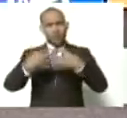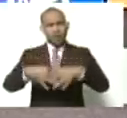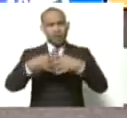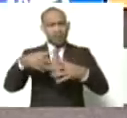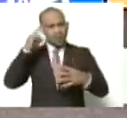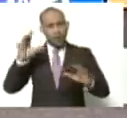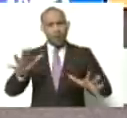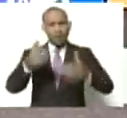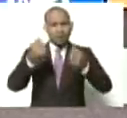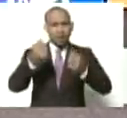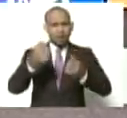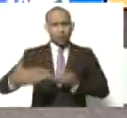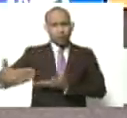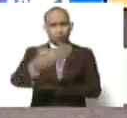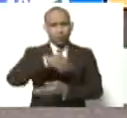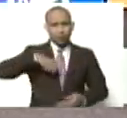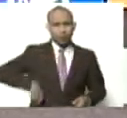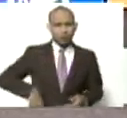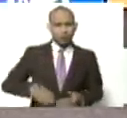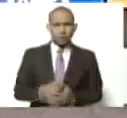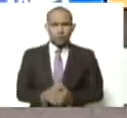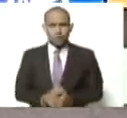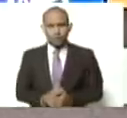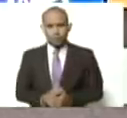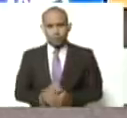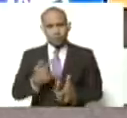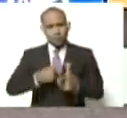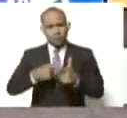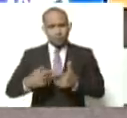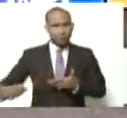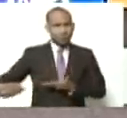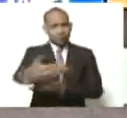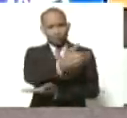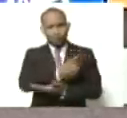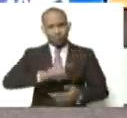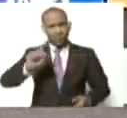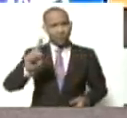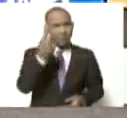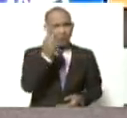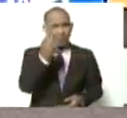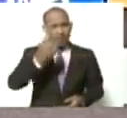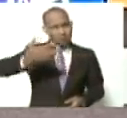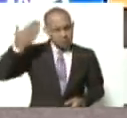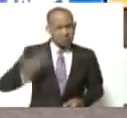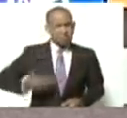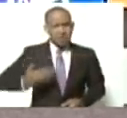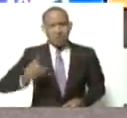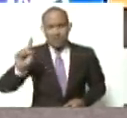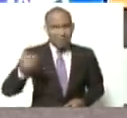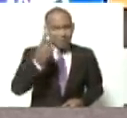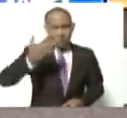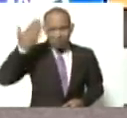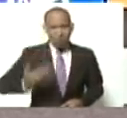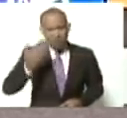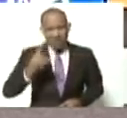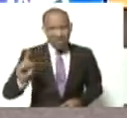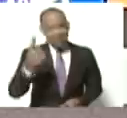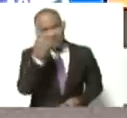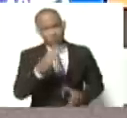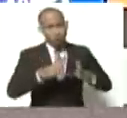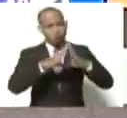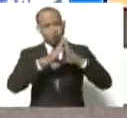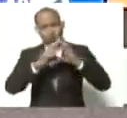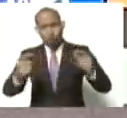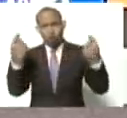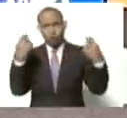recuperarlo. Y recuperado los ingresos nacionales. Lo primerito que hay que recuperar, lo primerito, primerito, son